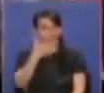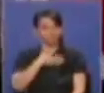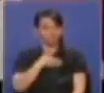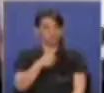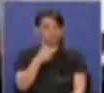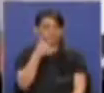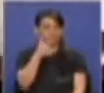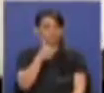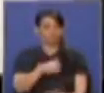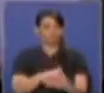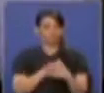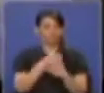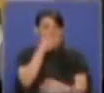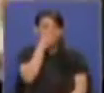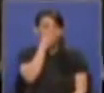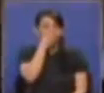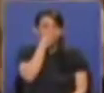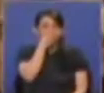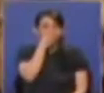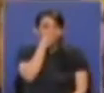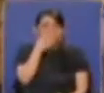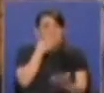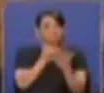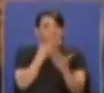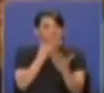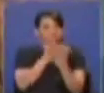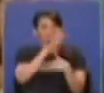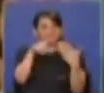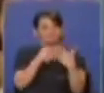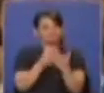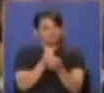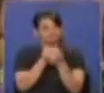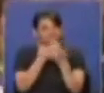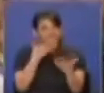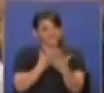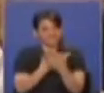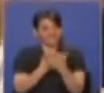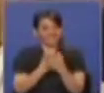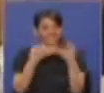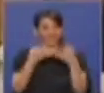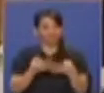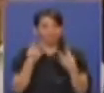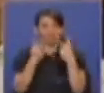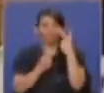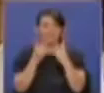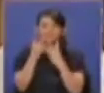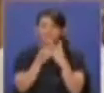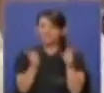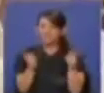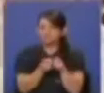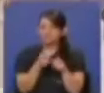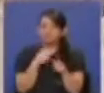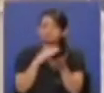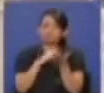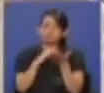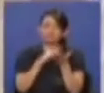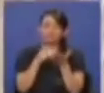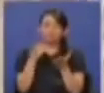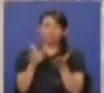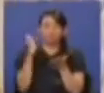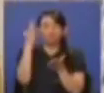bien? Gracias, gracias por todo ese cariño. Una visita muy breve, les pido disculpas. Yo sé que